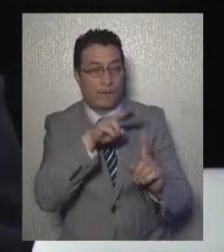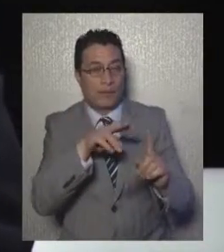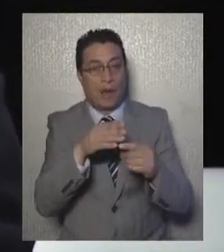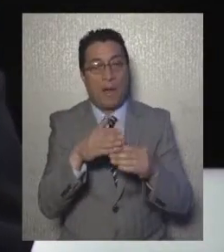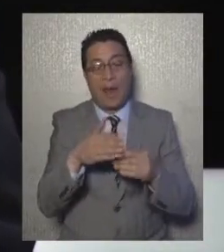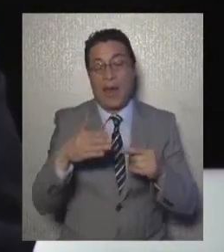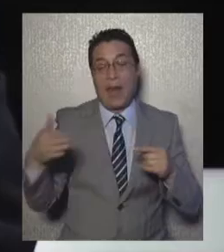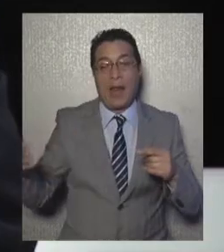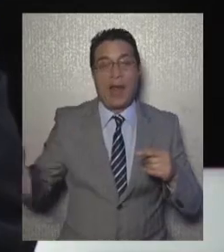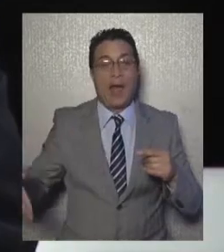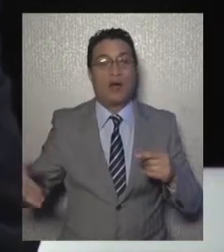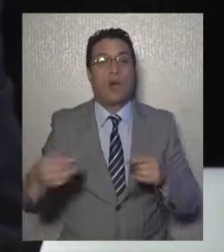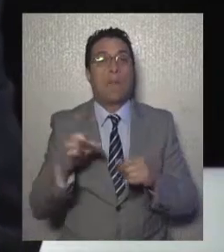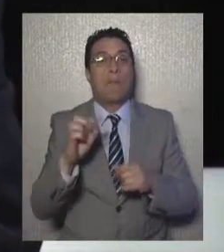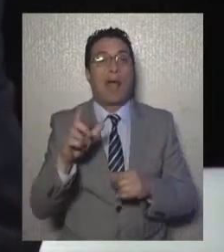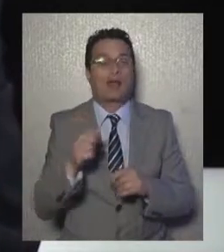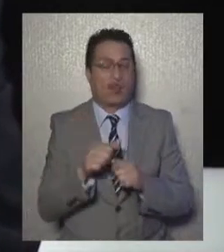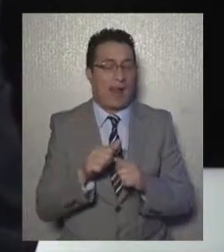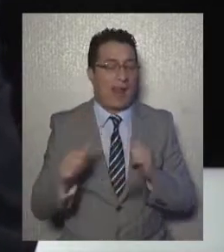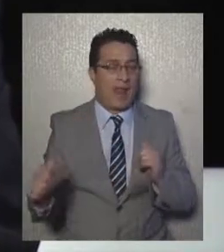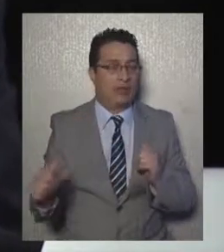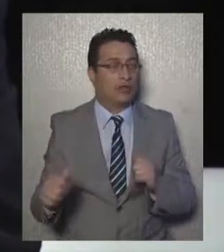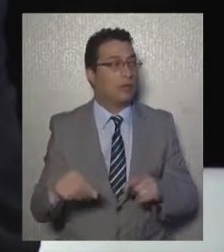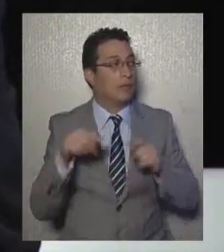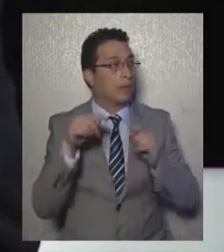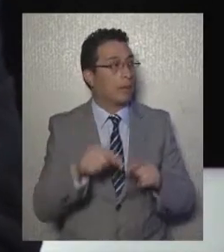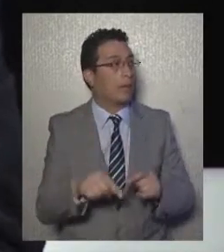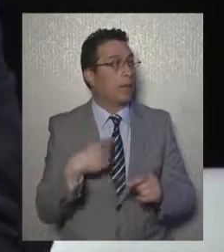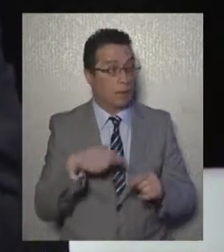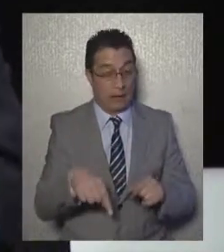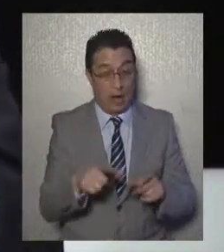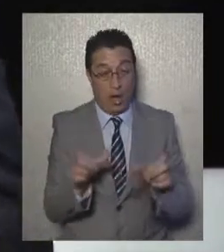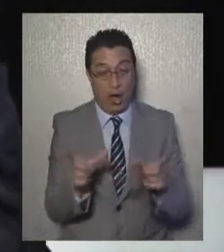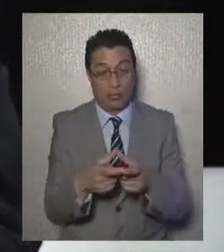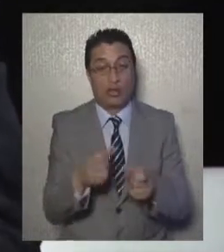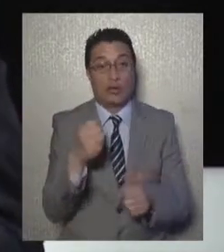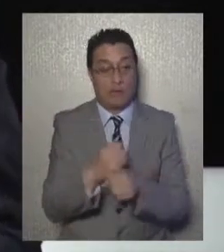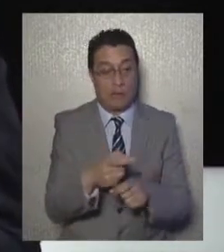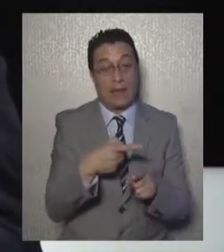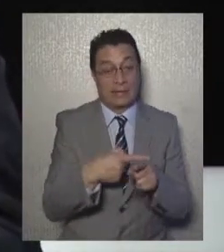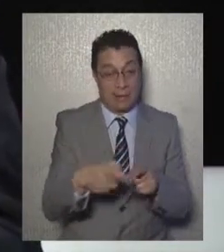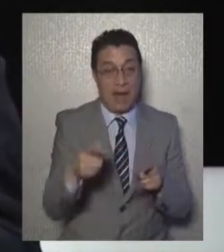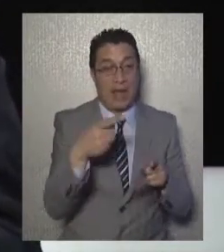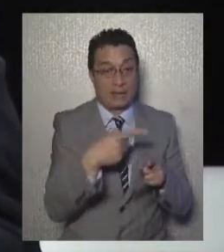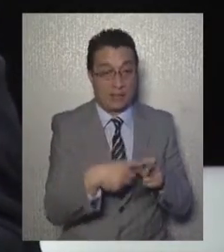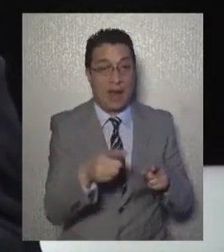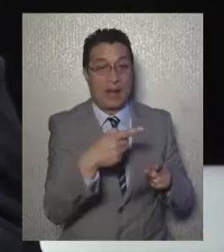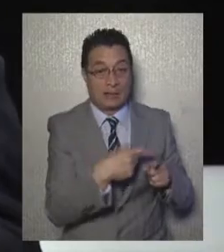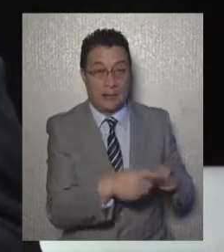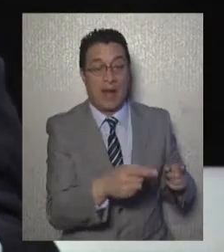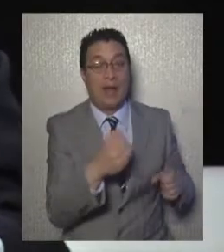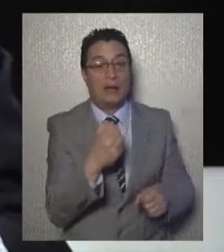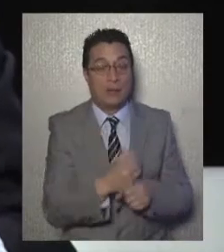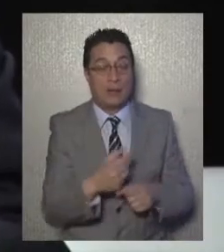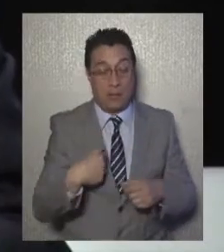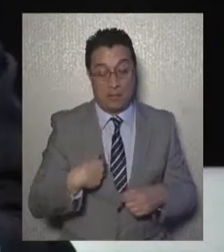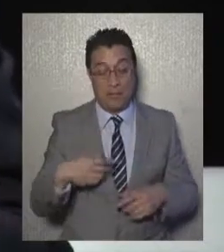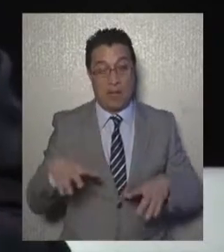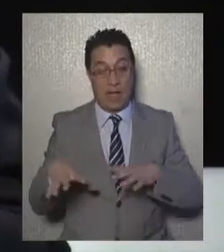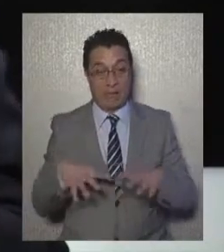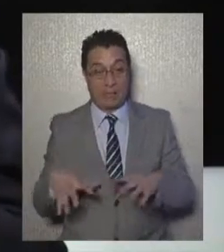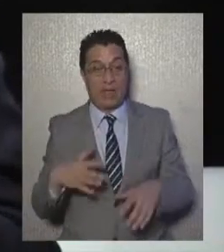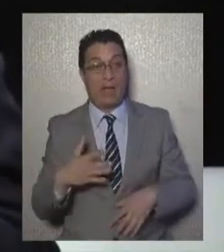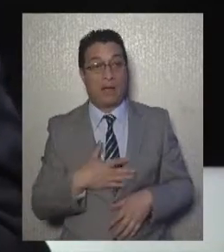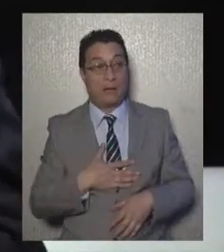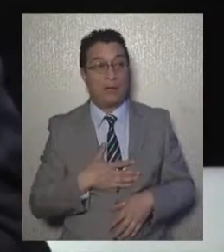plazo. Nosotros hicimos esta comisión trabajando semana a semana, pero mi actividad, yo le digo,